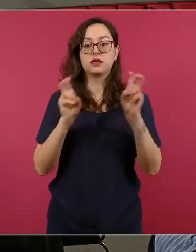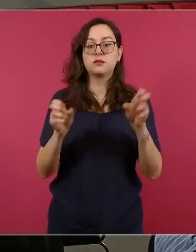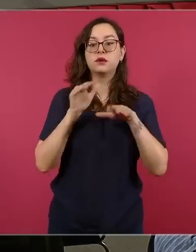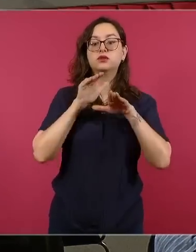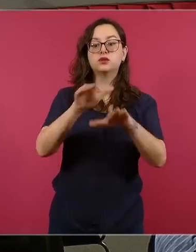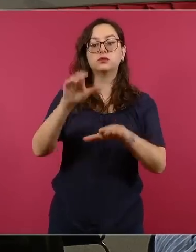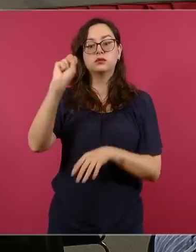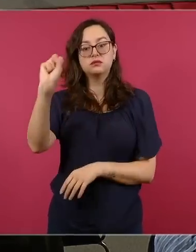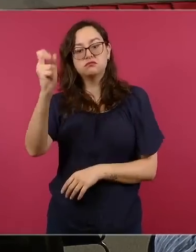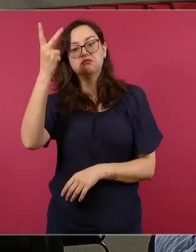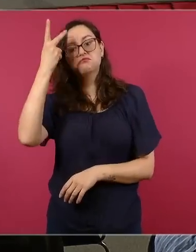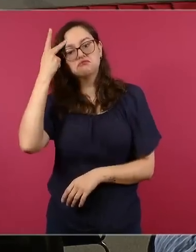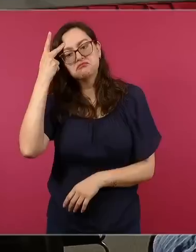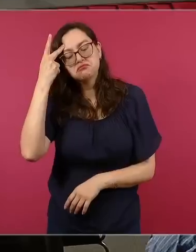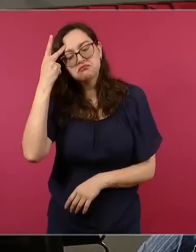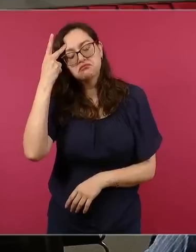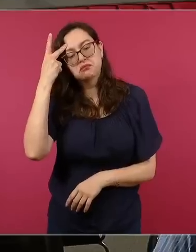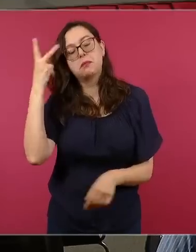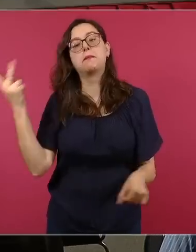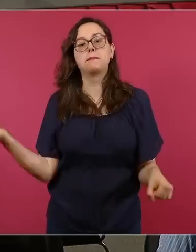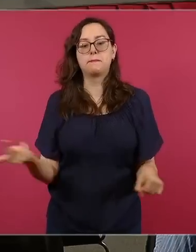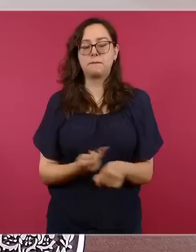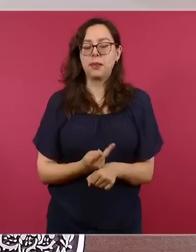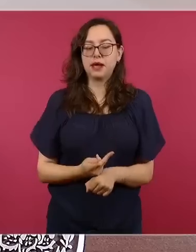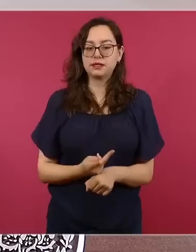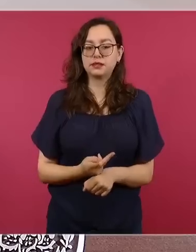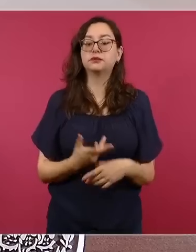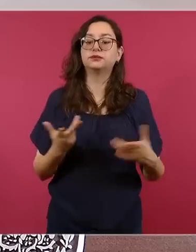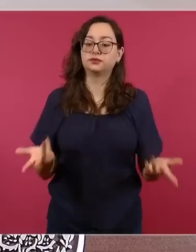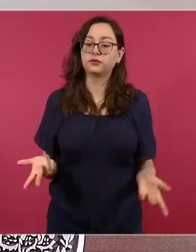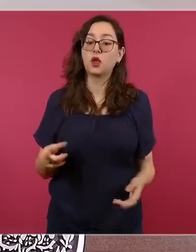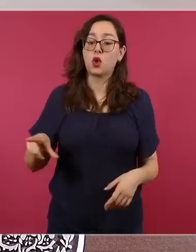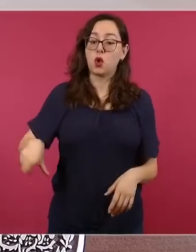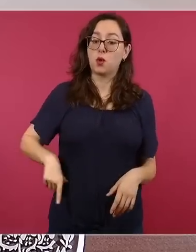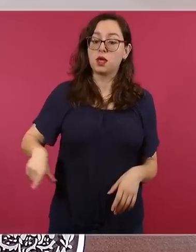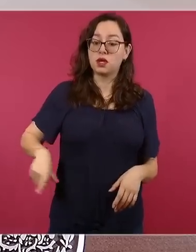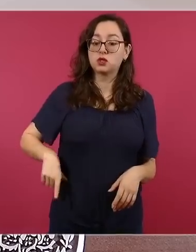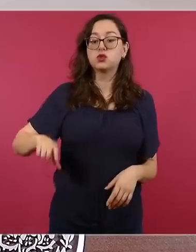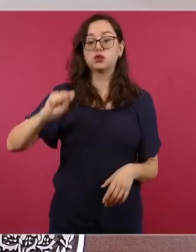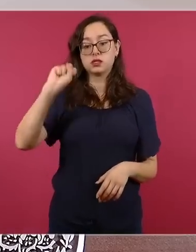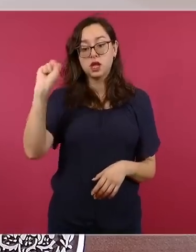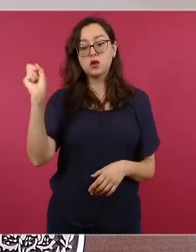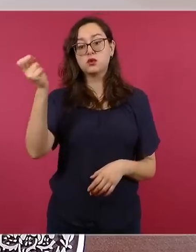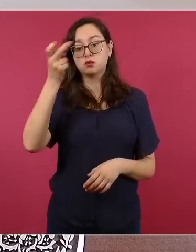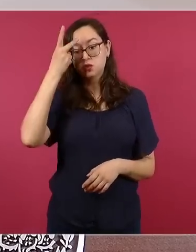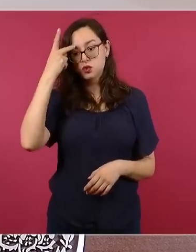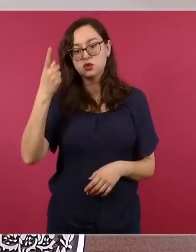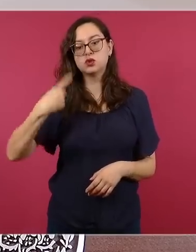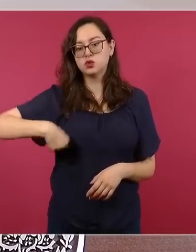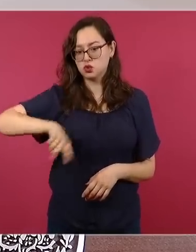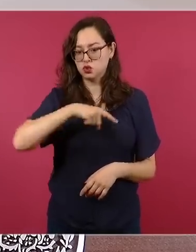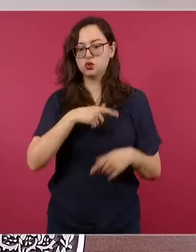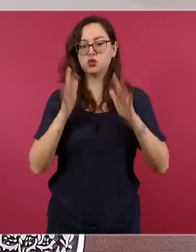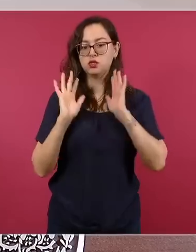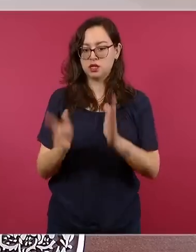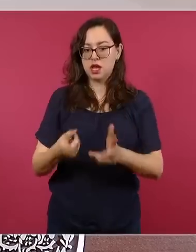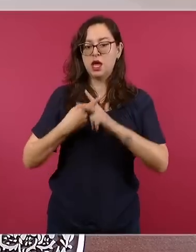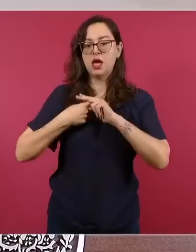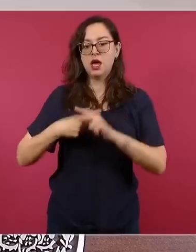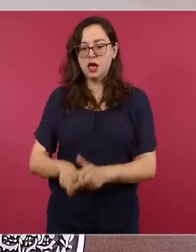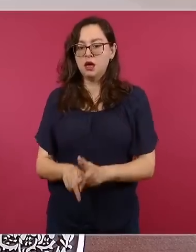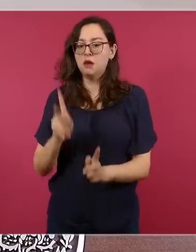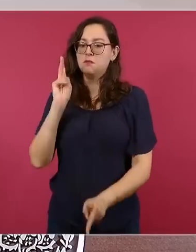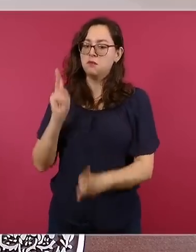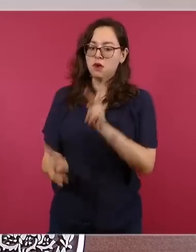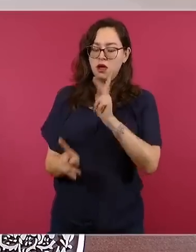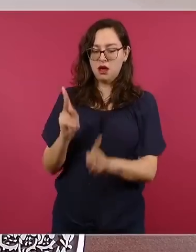Solo comentar el caso que se está trabajando con el gobierno del estado. En abril de este año,